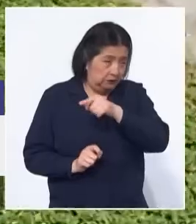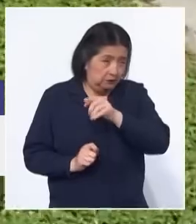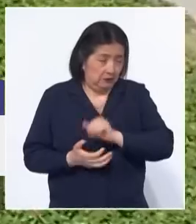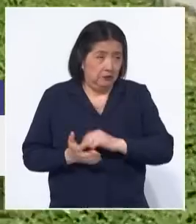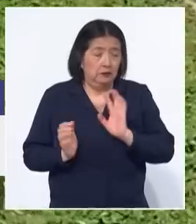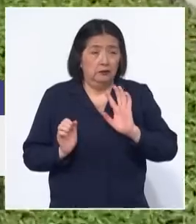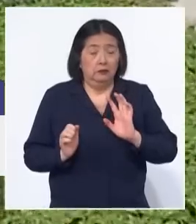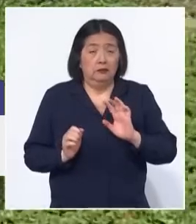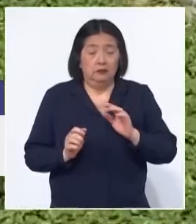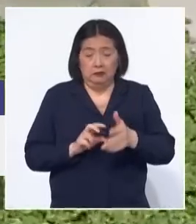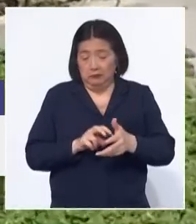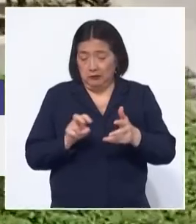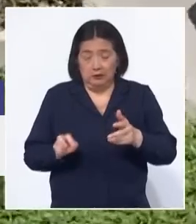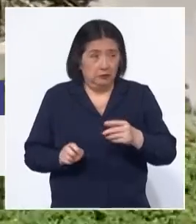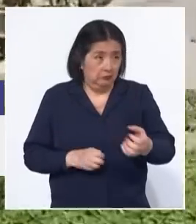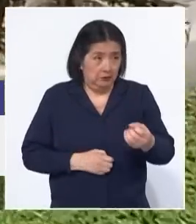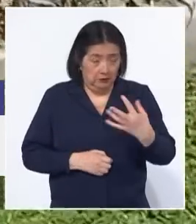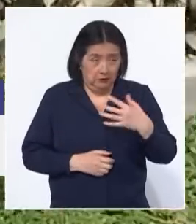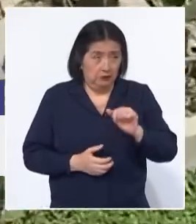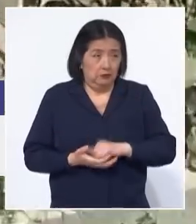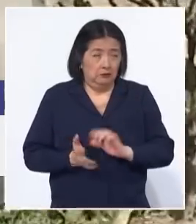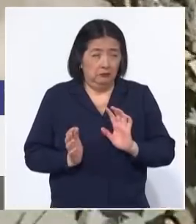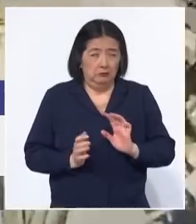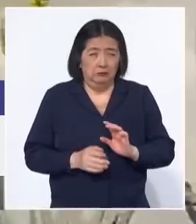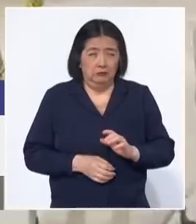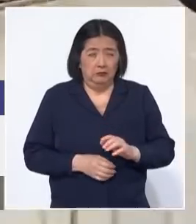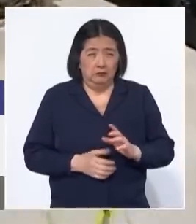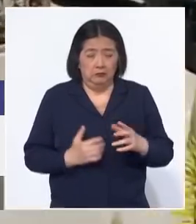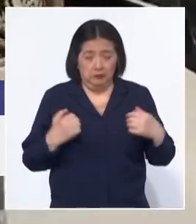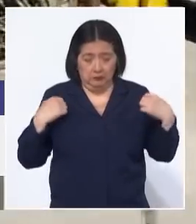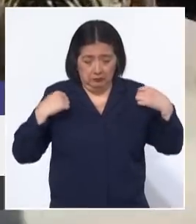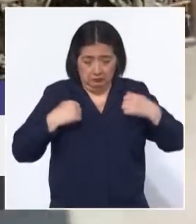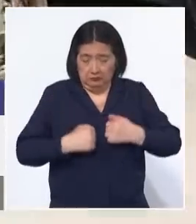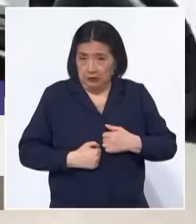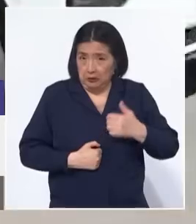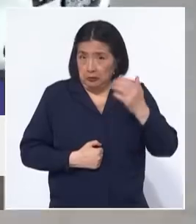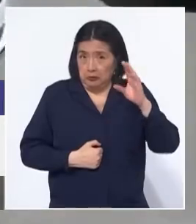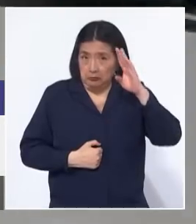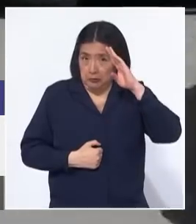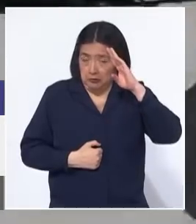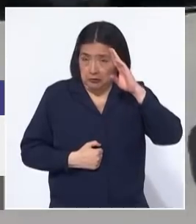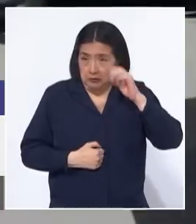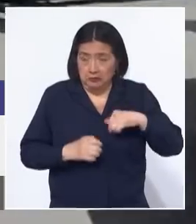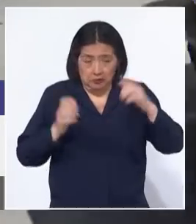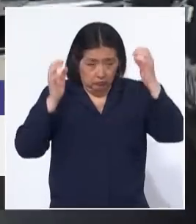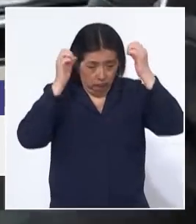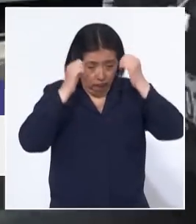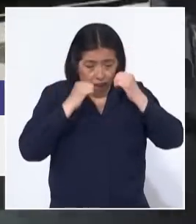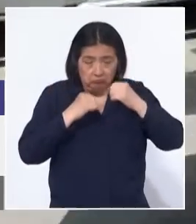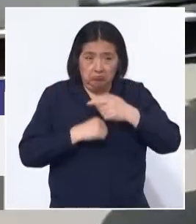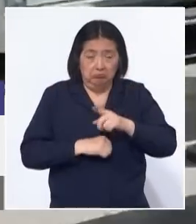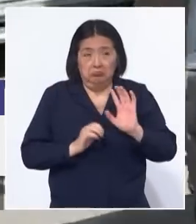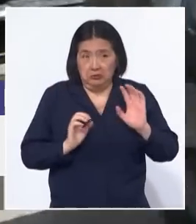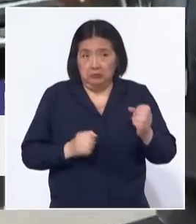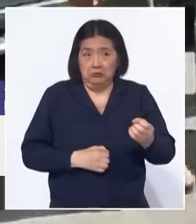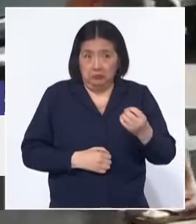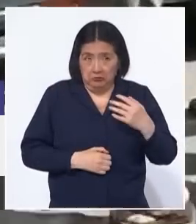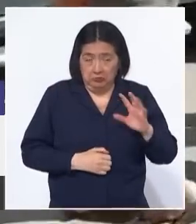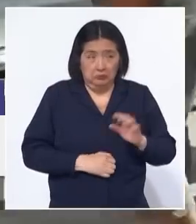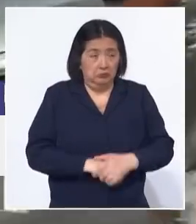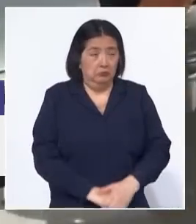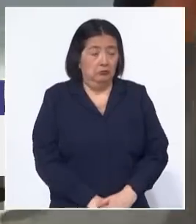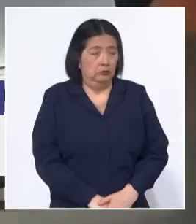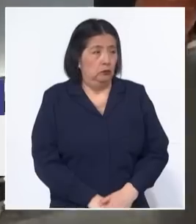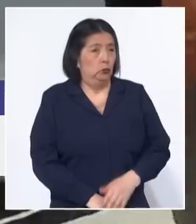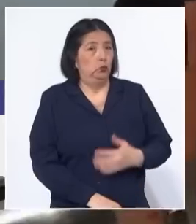momento donde han bajado. Me informan que han sido con chaleco de policía y con pasamontaña. Eso es lo que nos han informado.